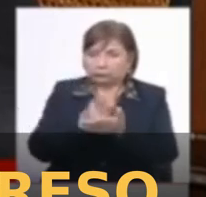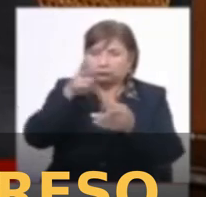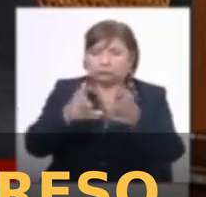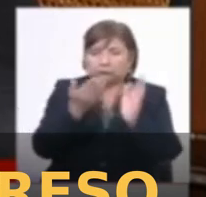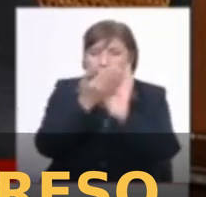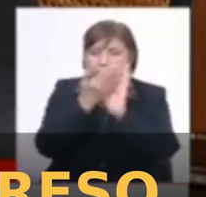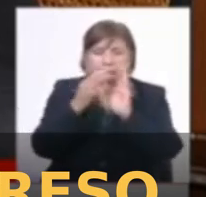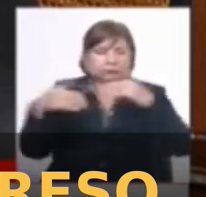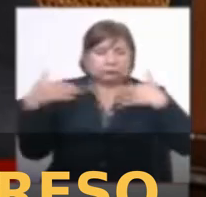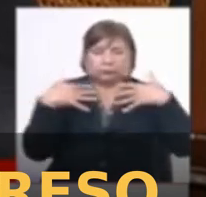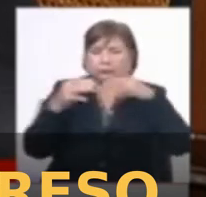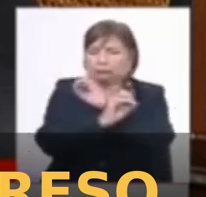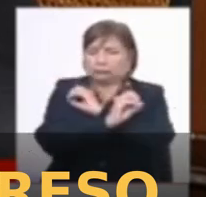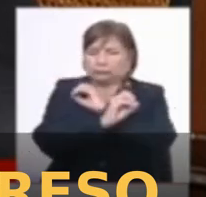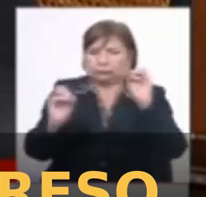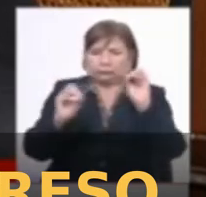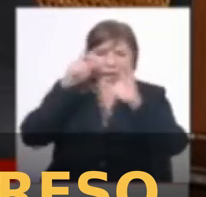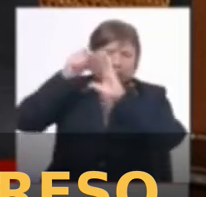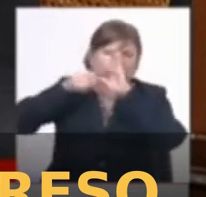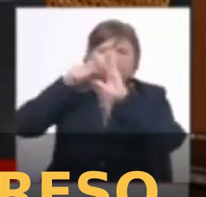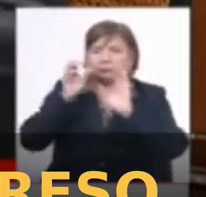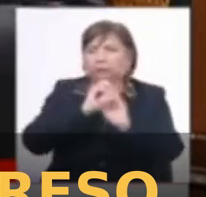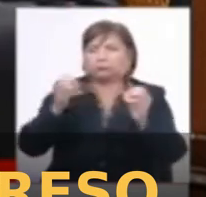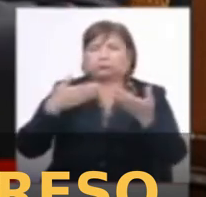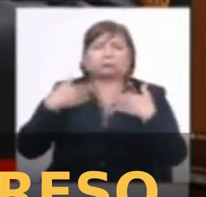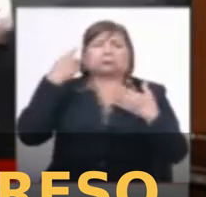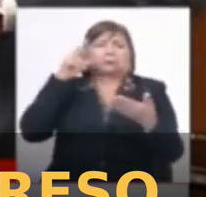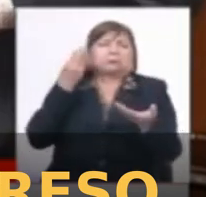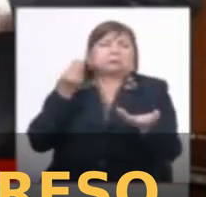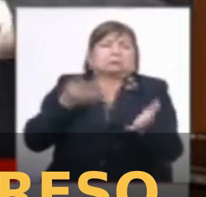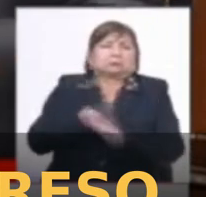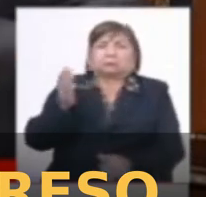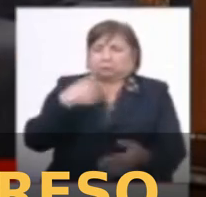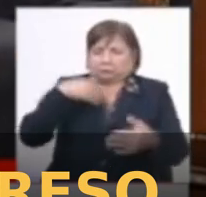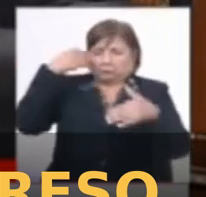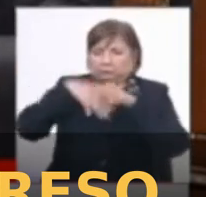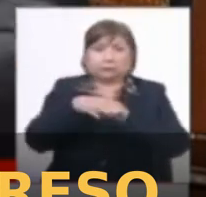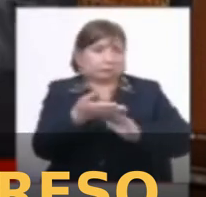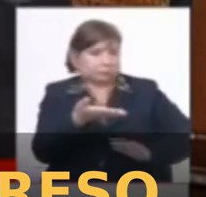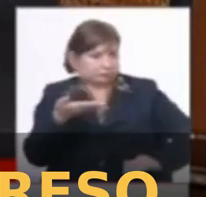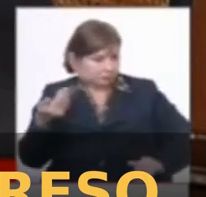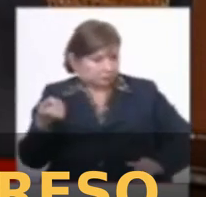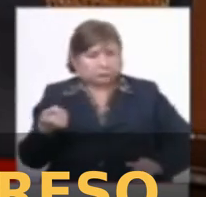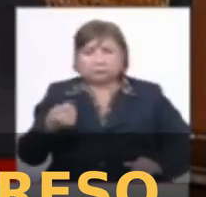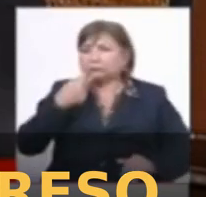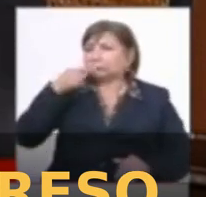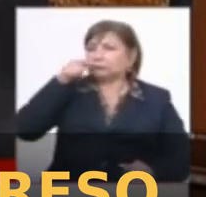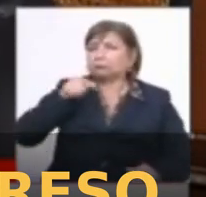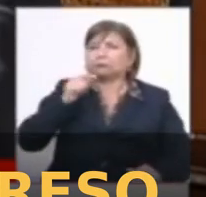sin temor a ningún tipo de grabación ni a decir por qué fui. Luego me hizo pasar y me dijo que